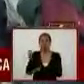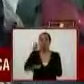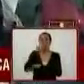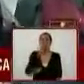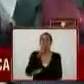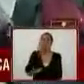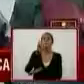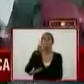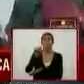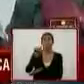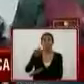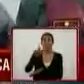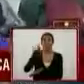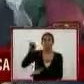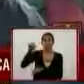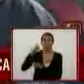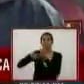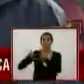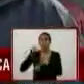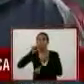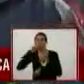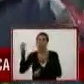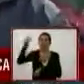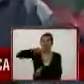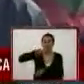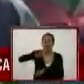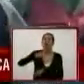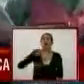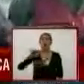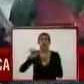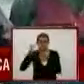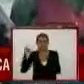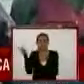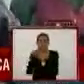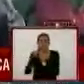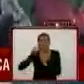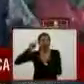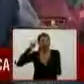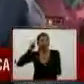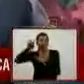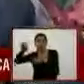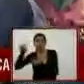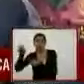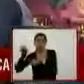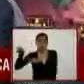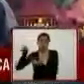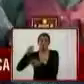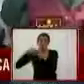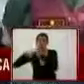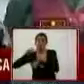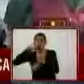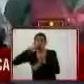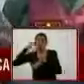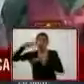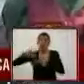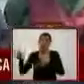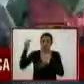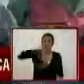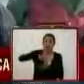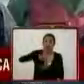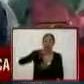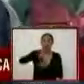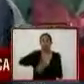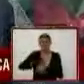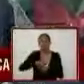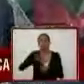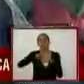están las oficinas principales, que es donde se inicia la cadena especulativa de esto, porque ellos al vender por encima de los precios que estaban regulados, pues esta